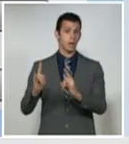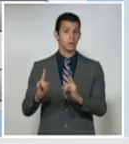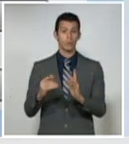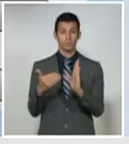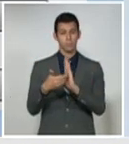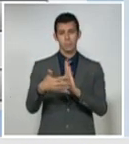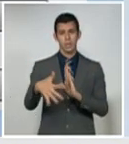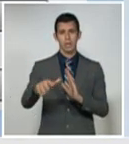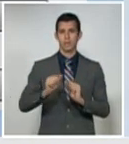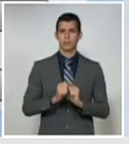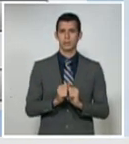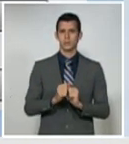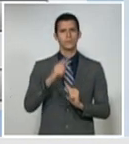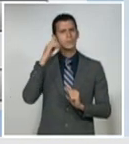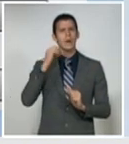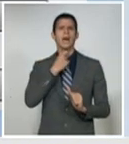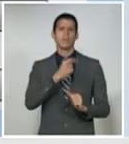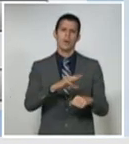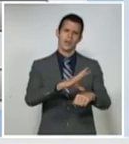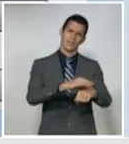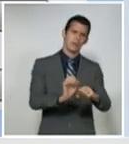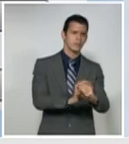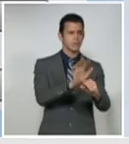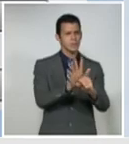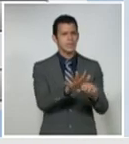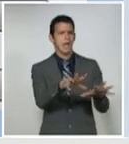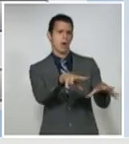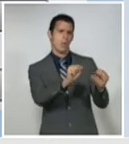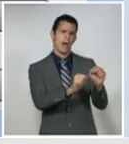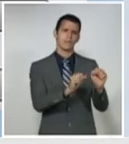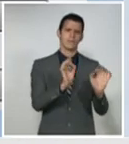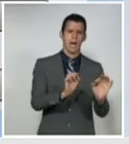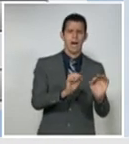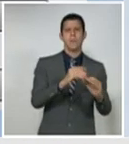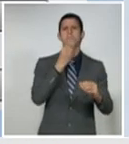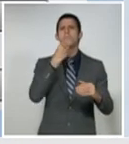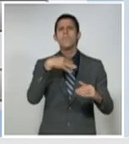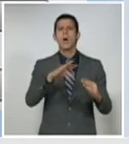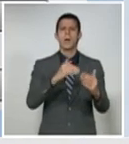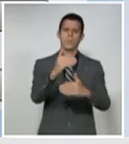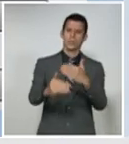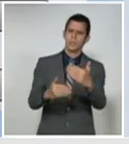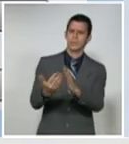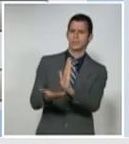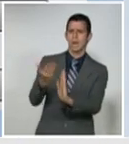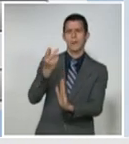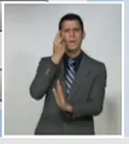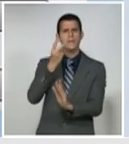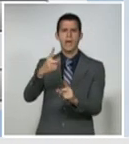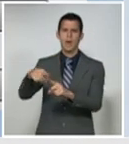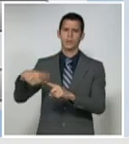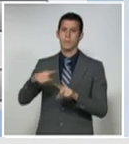para la familia, para las amistades. Un total de